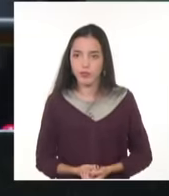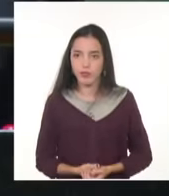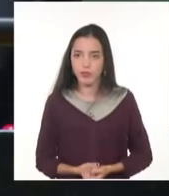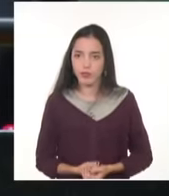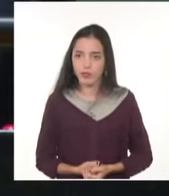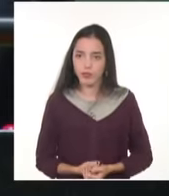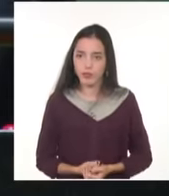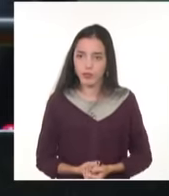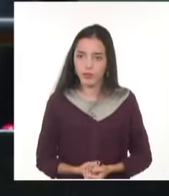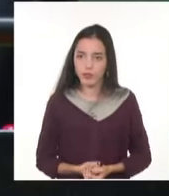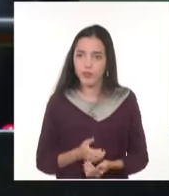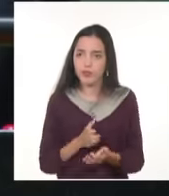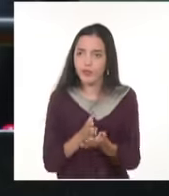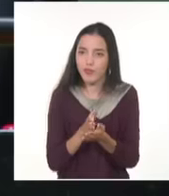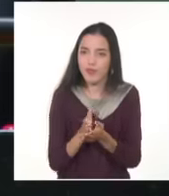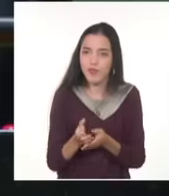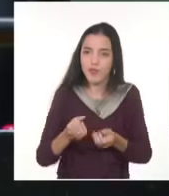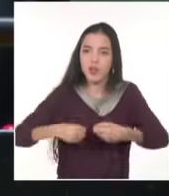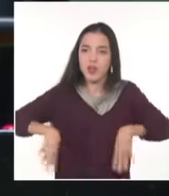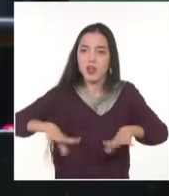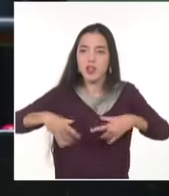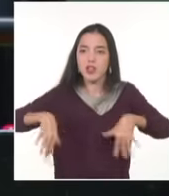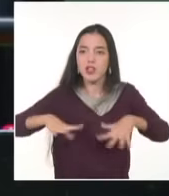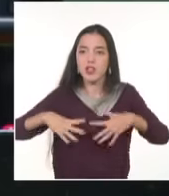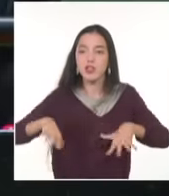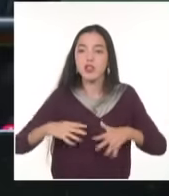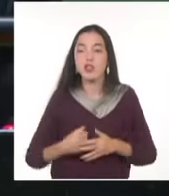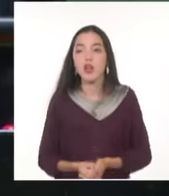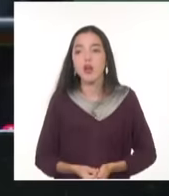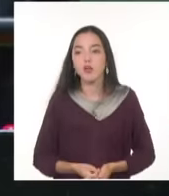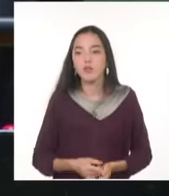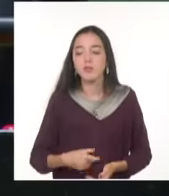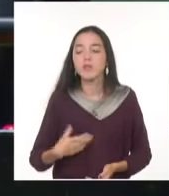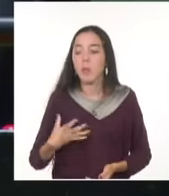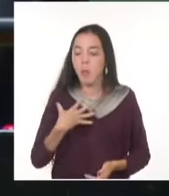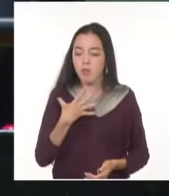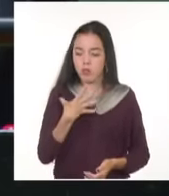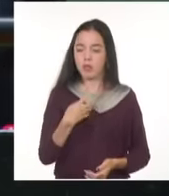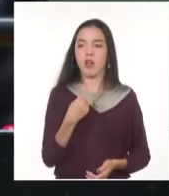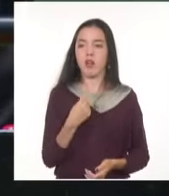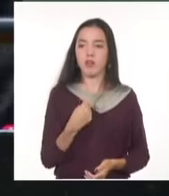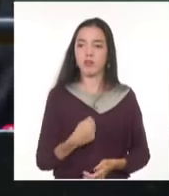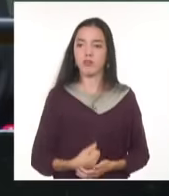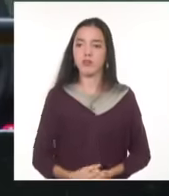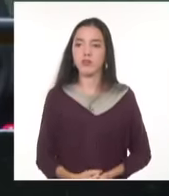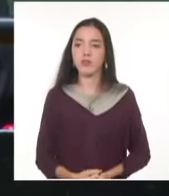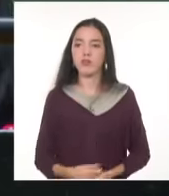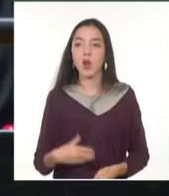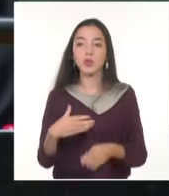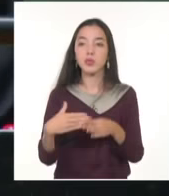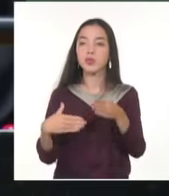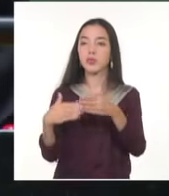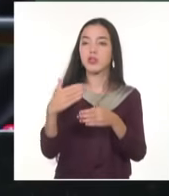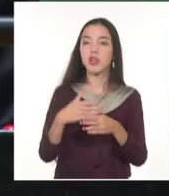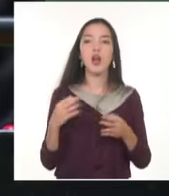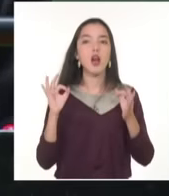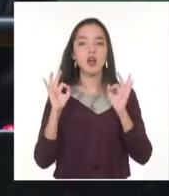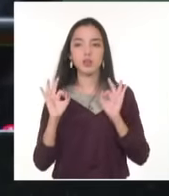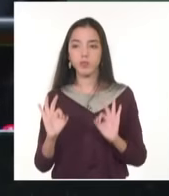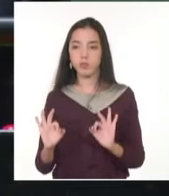Abogamos por una situación diplomática seria, constructiva, realista y por